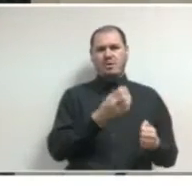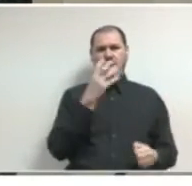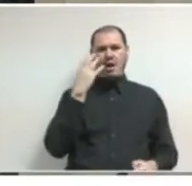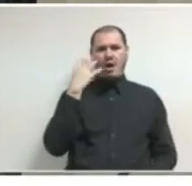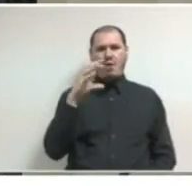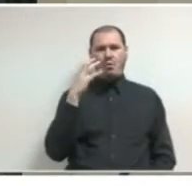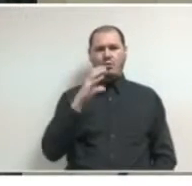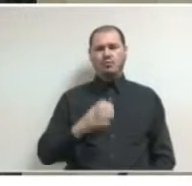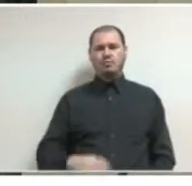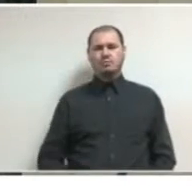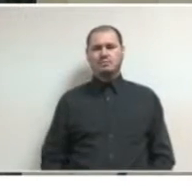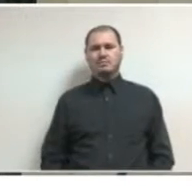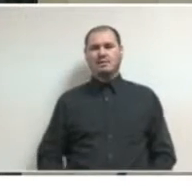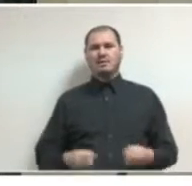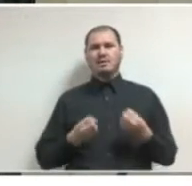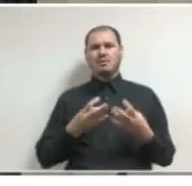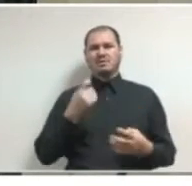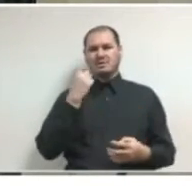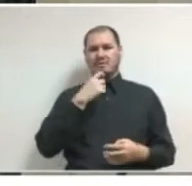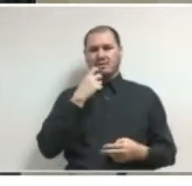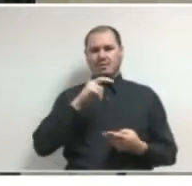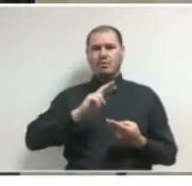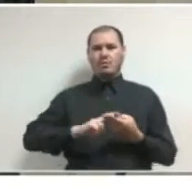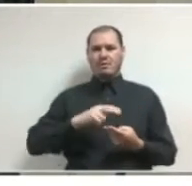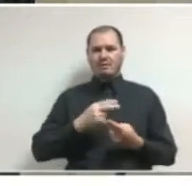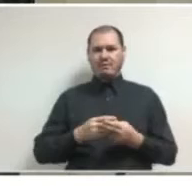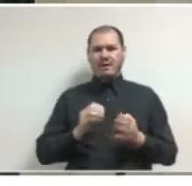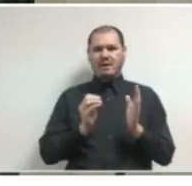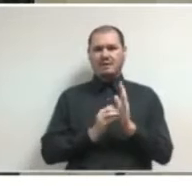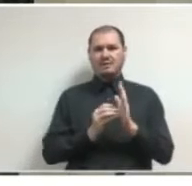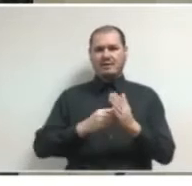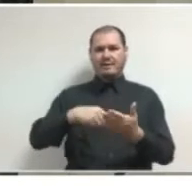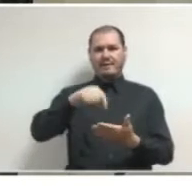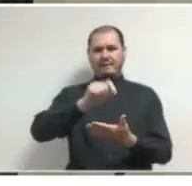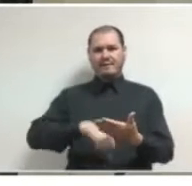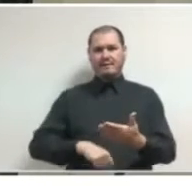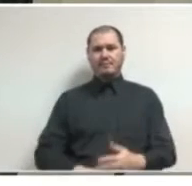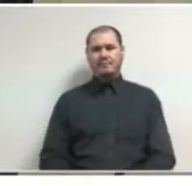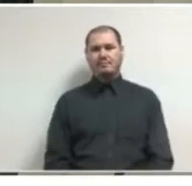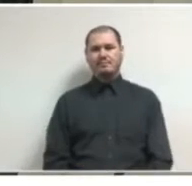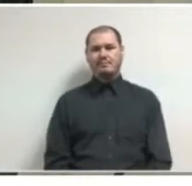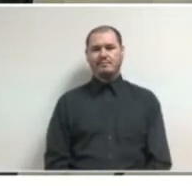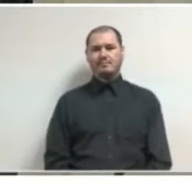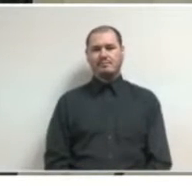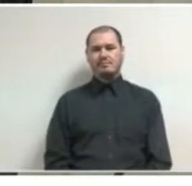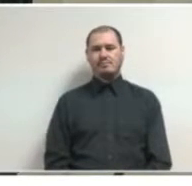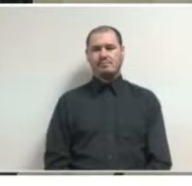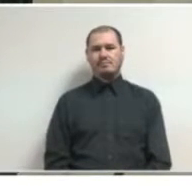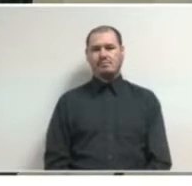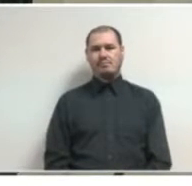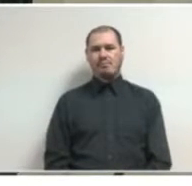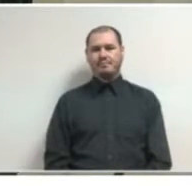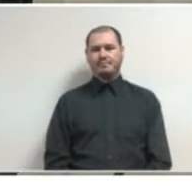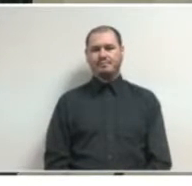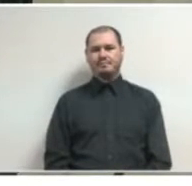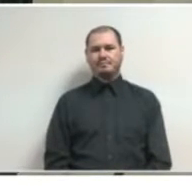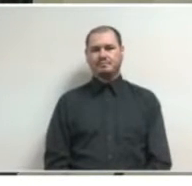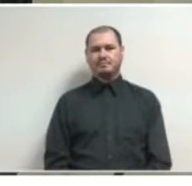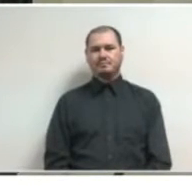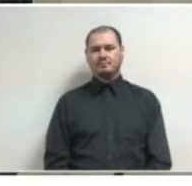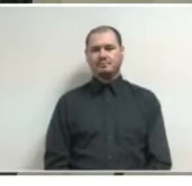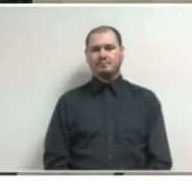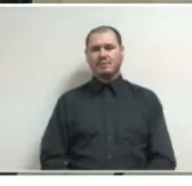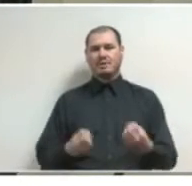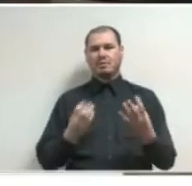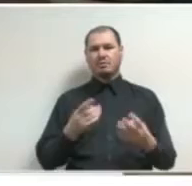catu, agosto, pe, maoí. Pues seamos, llamo. Ñambo pues huye, ¿verdad? Con a convenio. Por lo tanto, doctor Díaz, ¿le parece bien